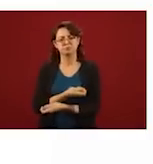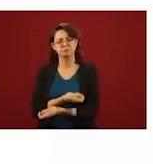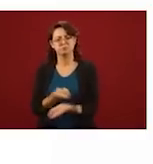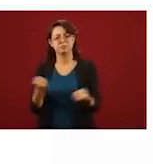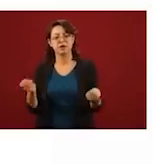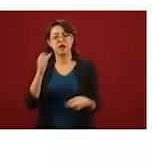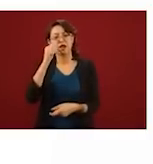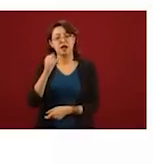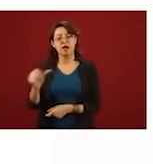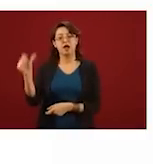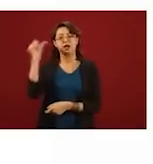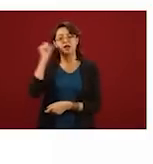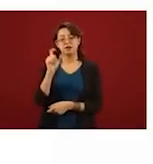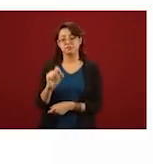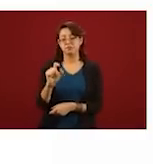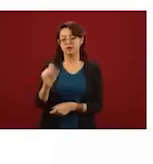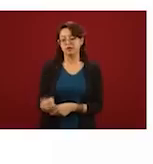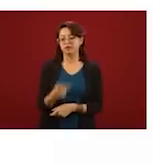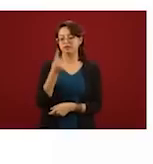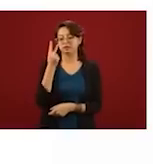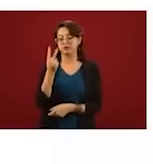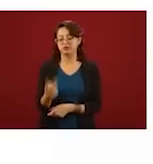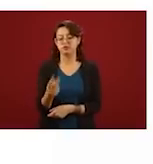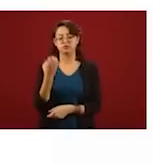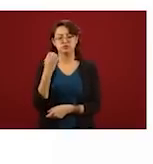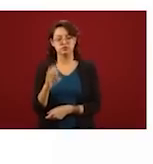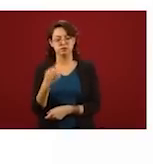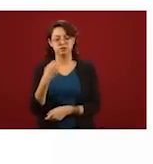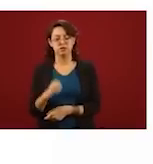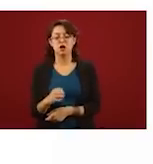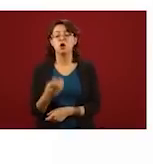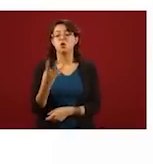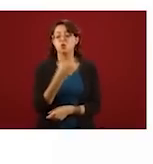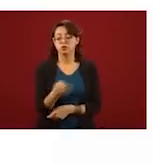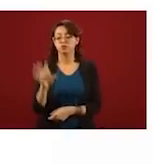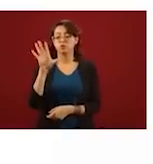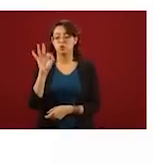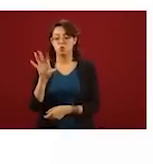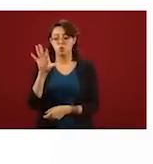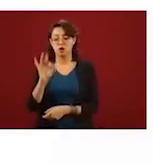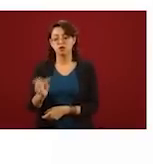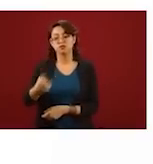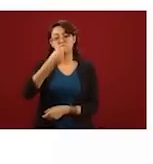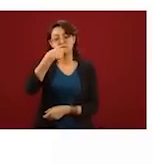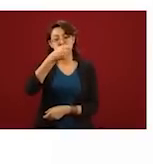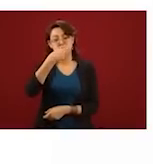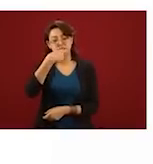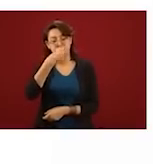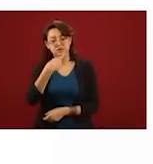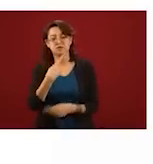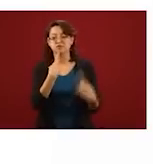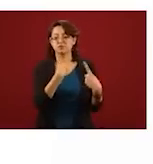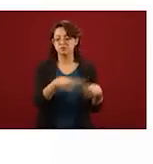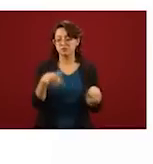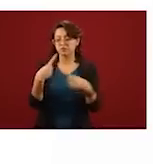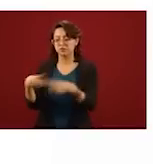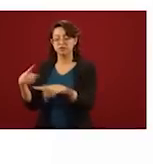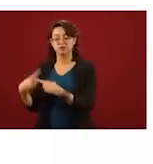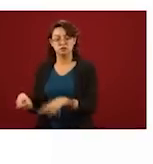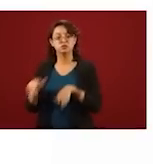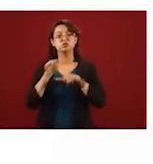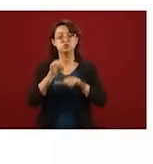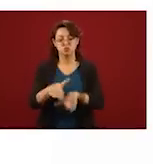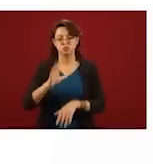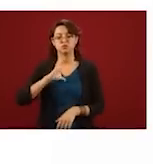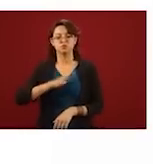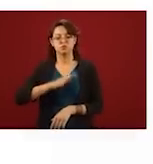al Hospital Infantil la vincristina, más de 440 piezas de vincristina y otros medicamentos oncológicos,